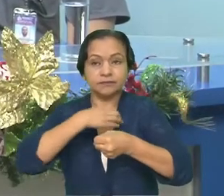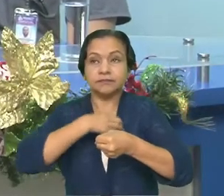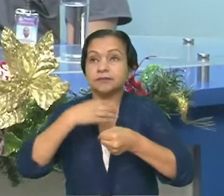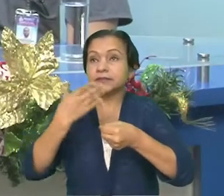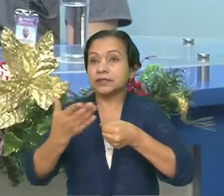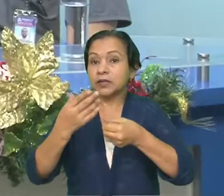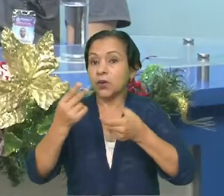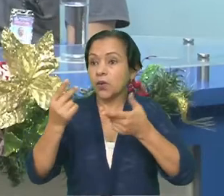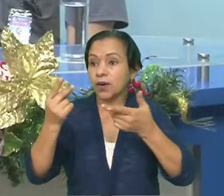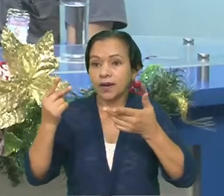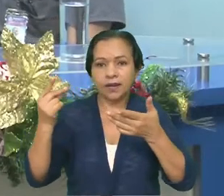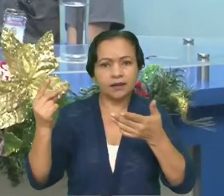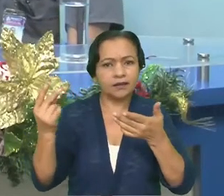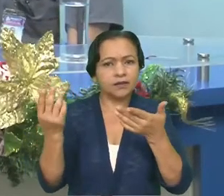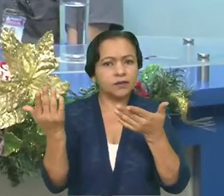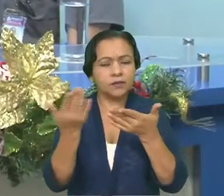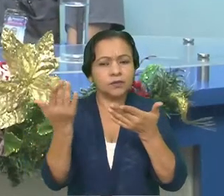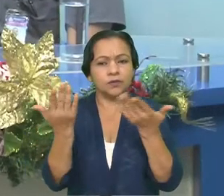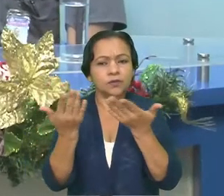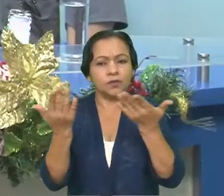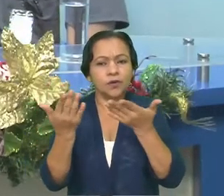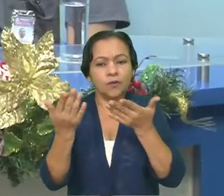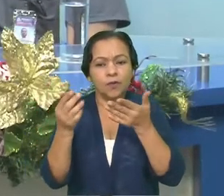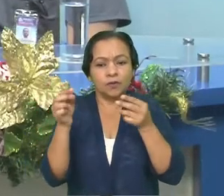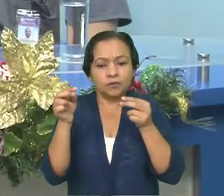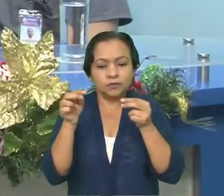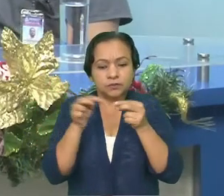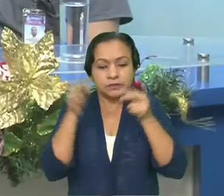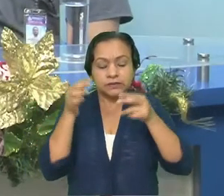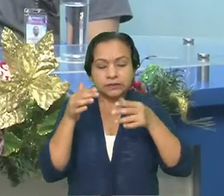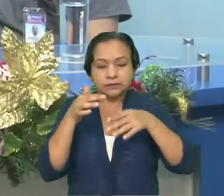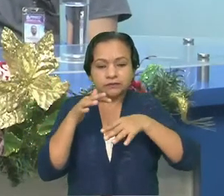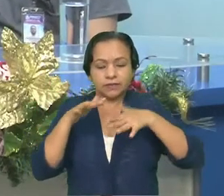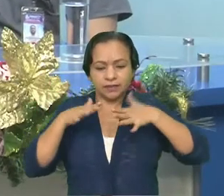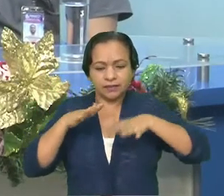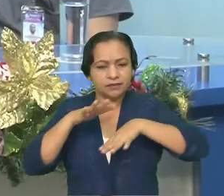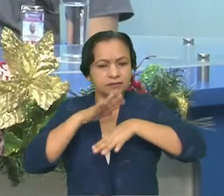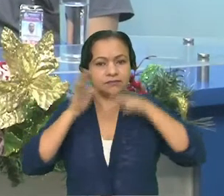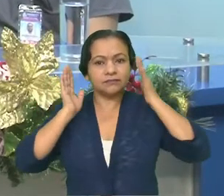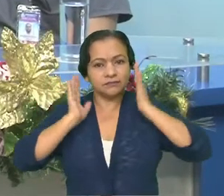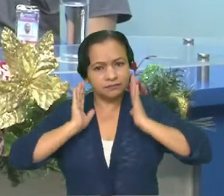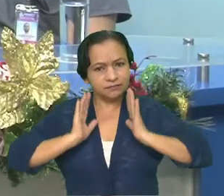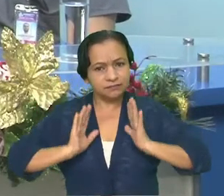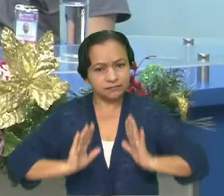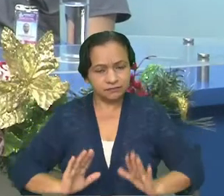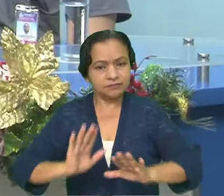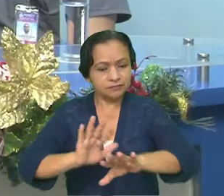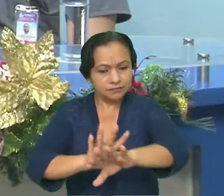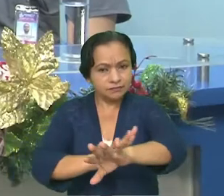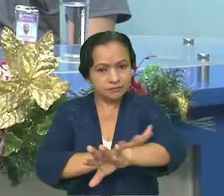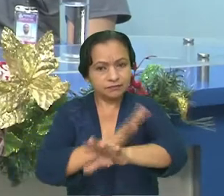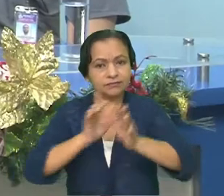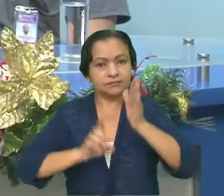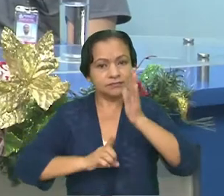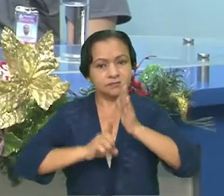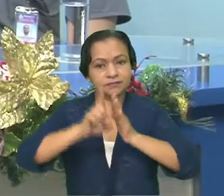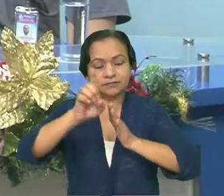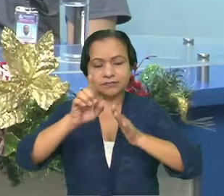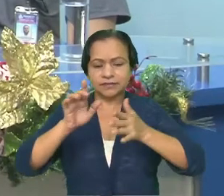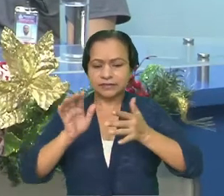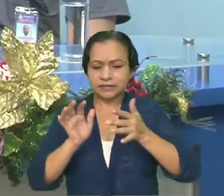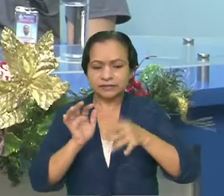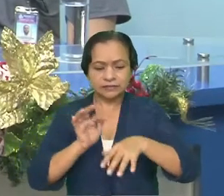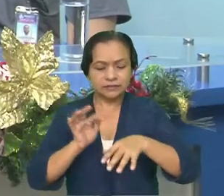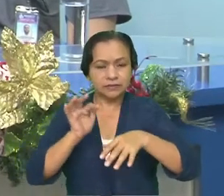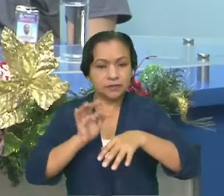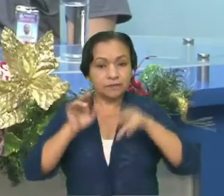la velocidad de la transmisión del impulso neuronal. Mm. Es decir, en el desarrollo del sistema nervioso